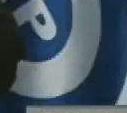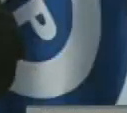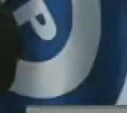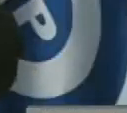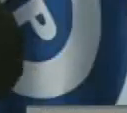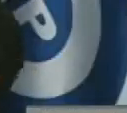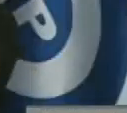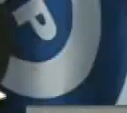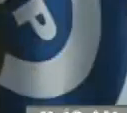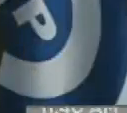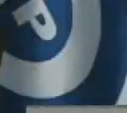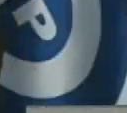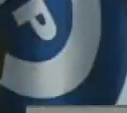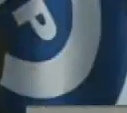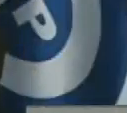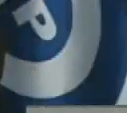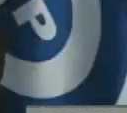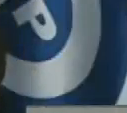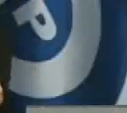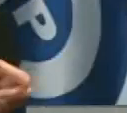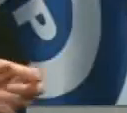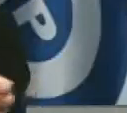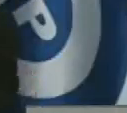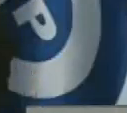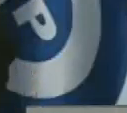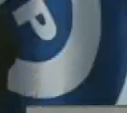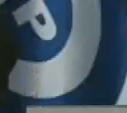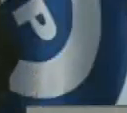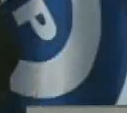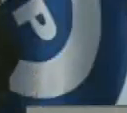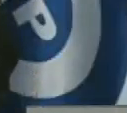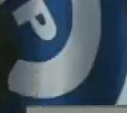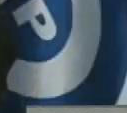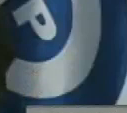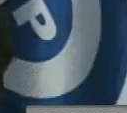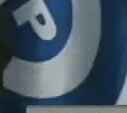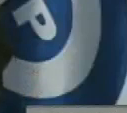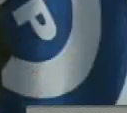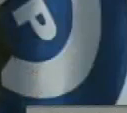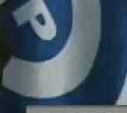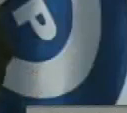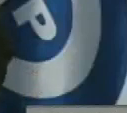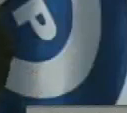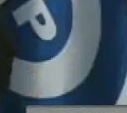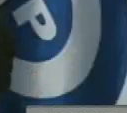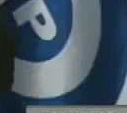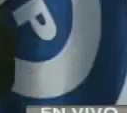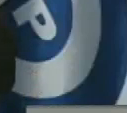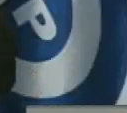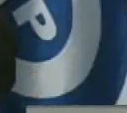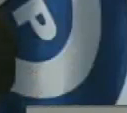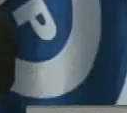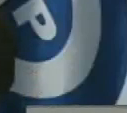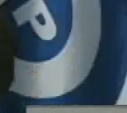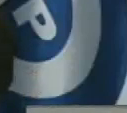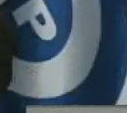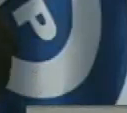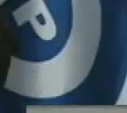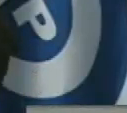denunciemos todo lo que haya que denunciar. Otro caso que quiero destacar ocurrió en Bolívar